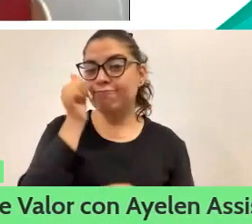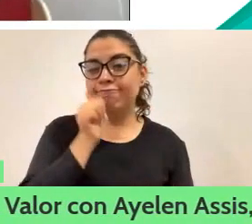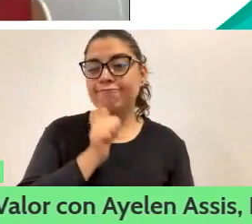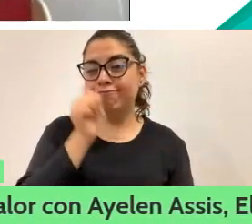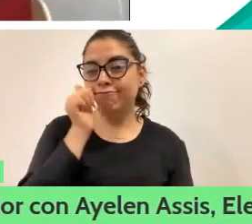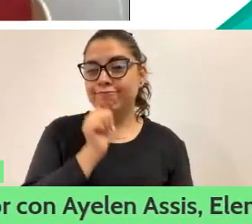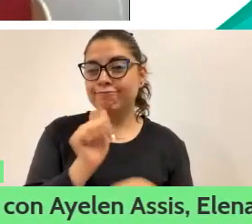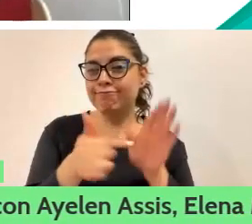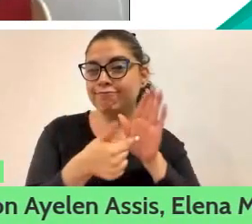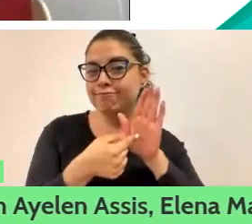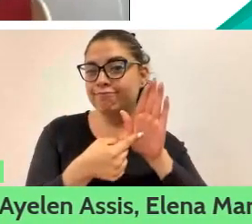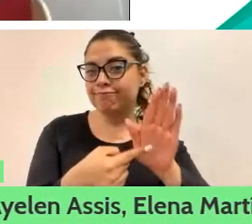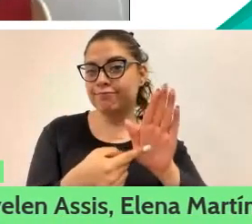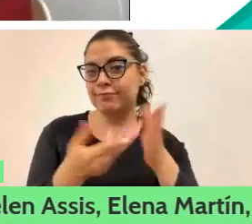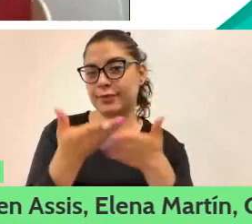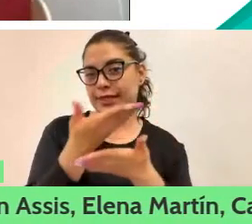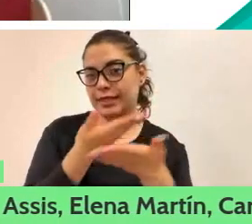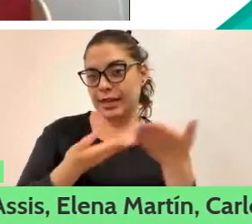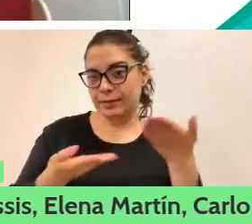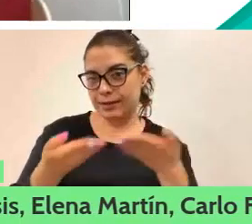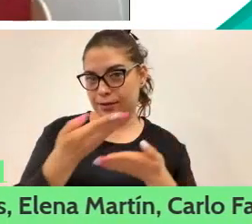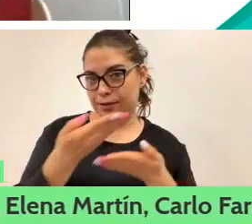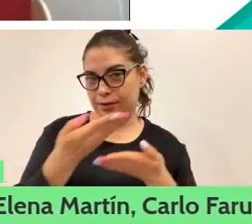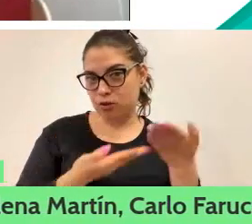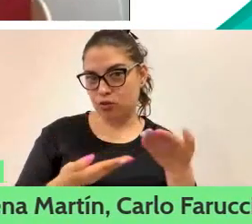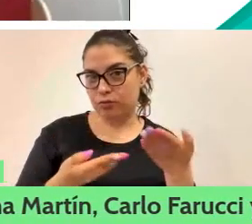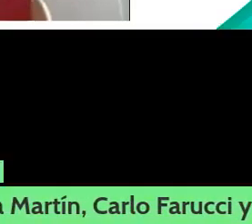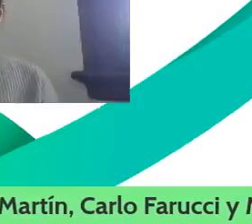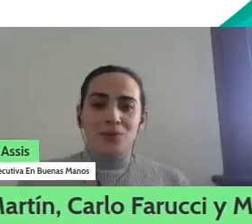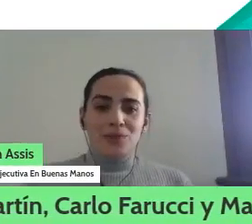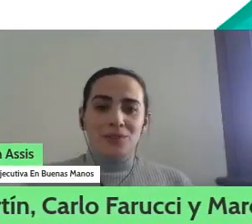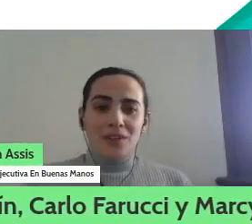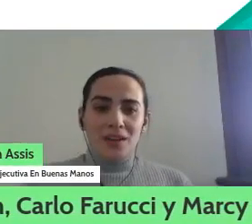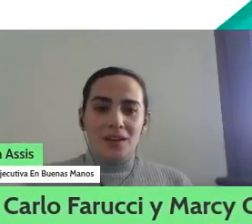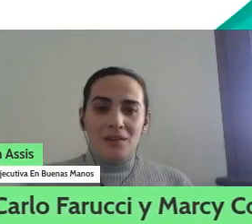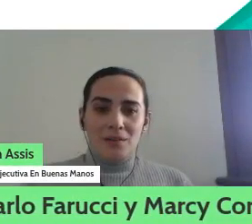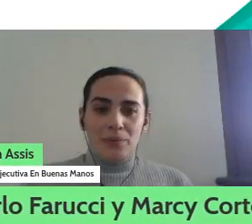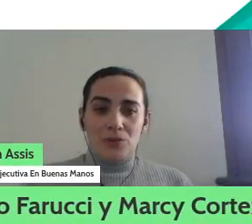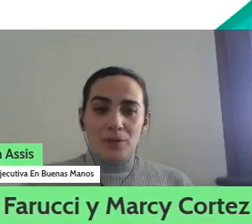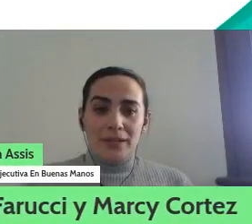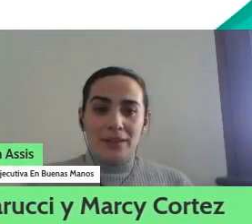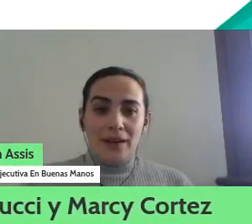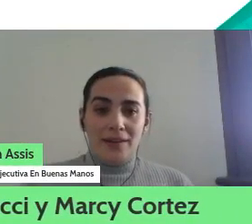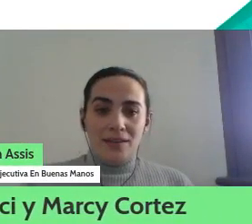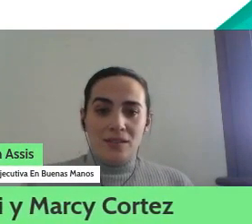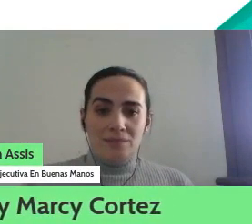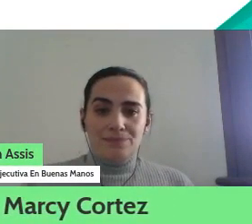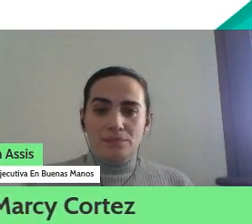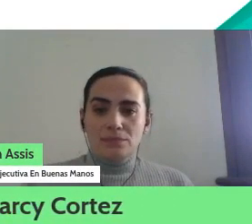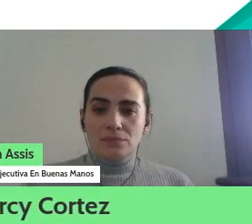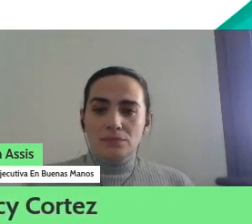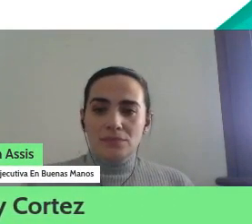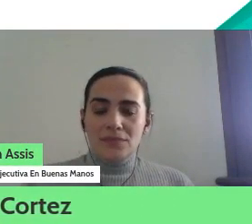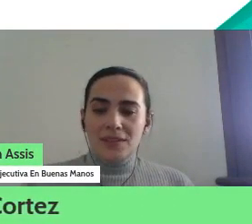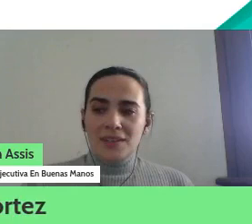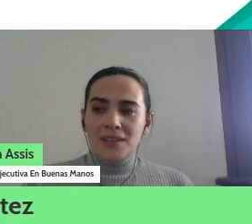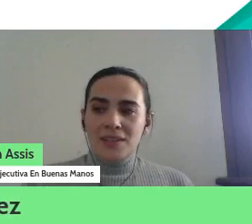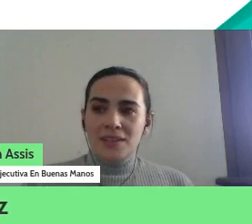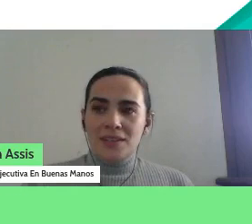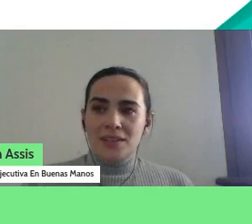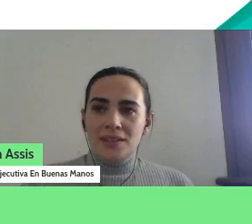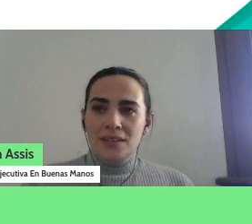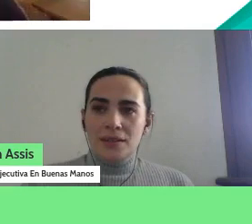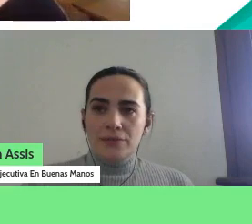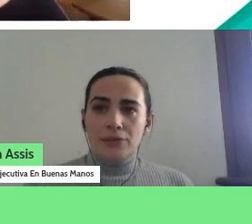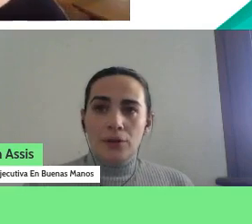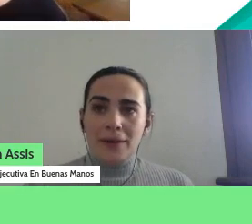es lo que hacemos. Estoy de acuerdo con lo que contaba Elena, que hay un montón de posibilidades